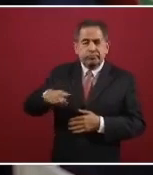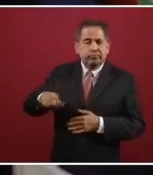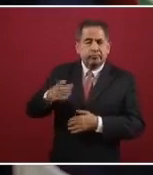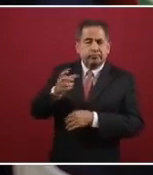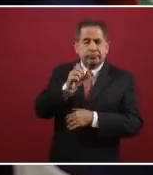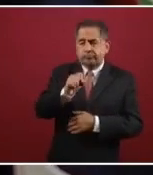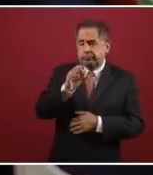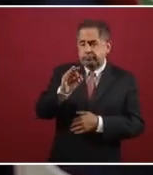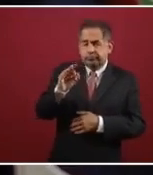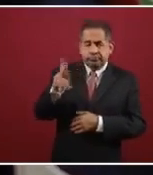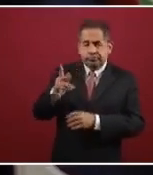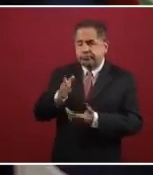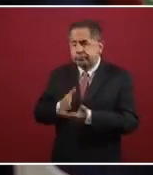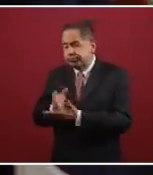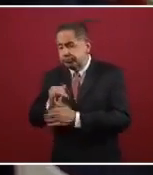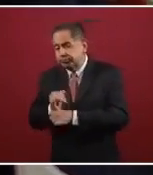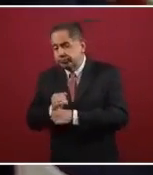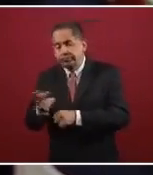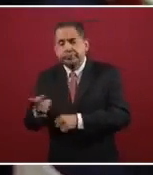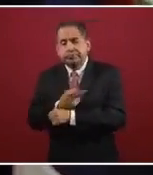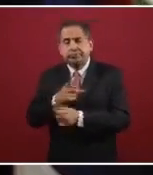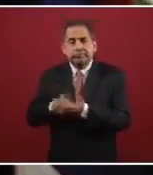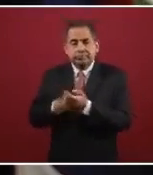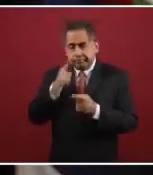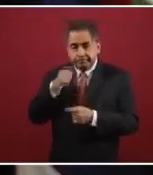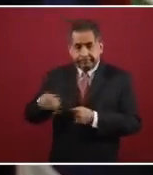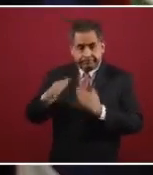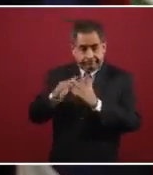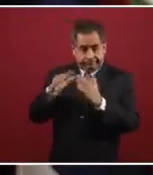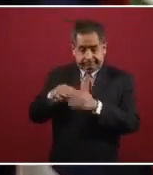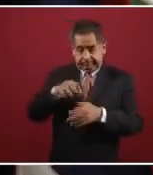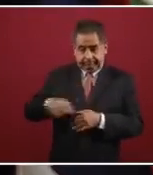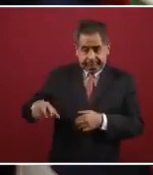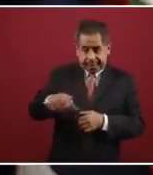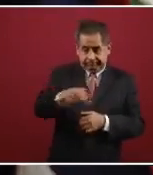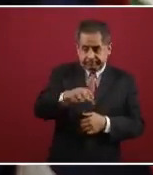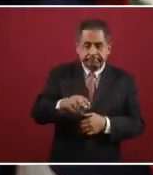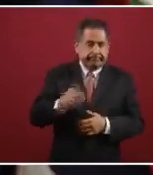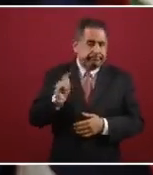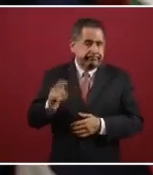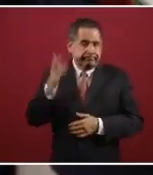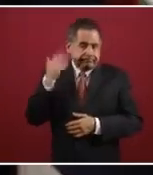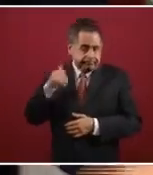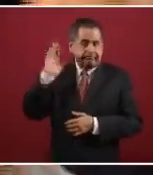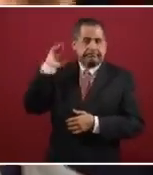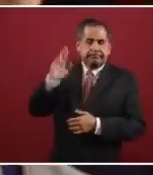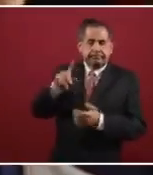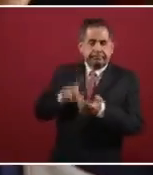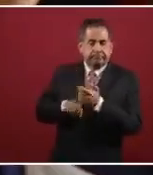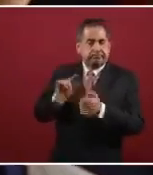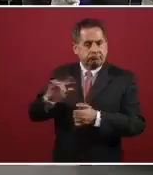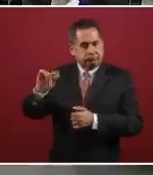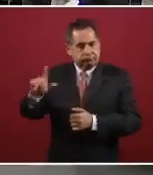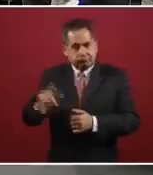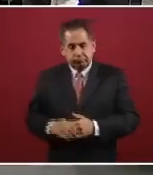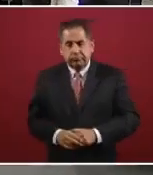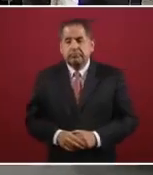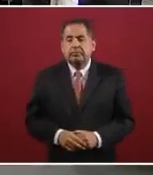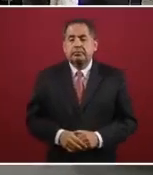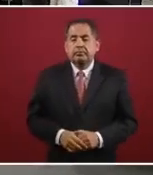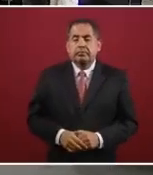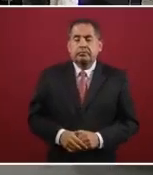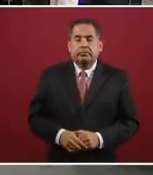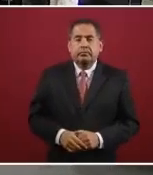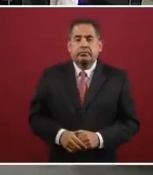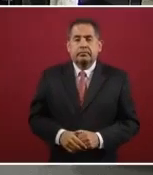Secretaría de la Función Pública, que investigue, porque muchas de estas propiedades pues sí se hicieron cuando él ya era funcionario. Gracias. Sí, en cuanto a